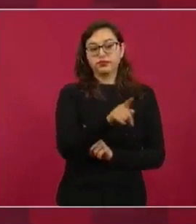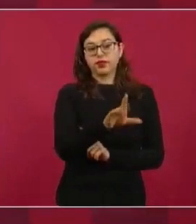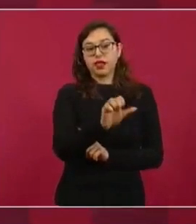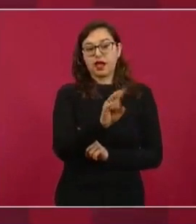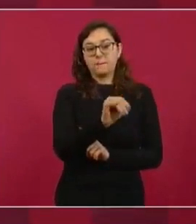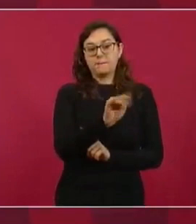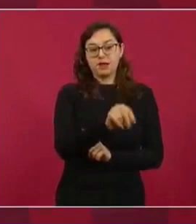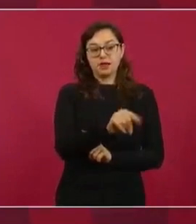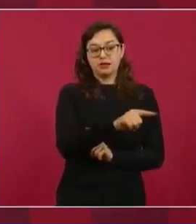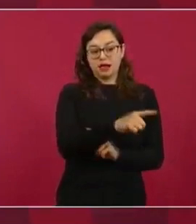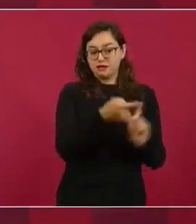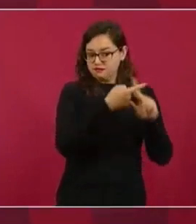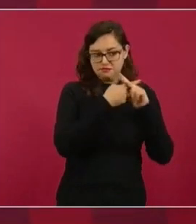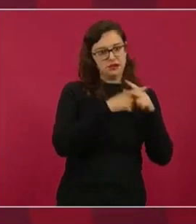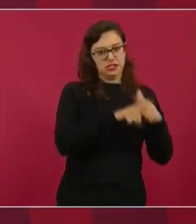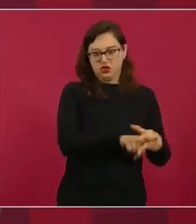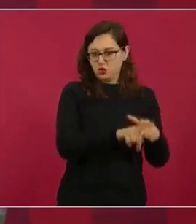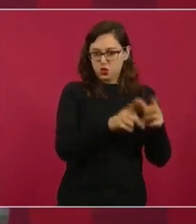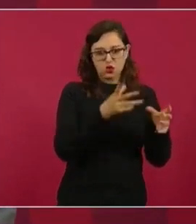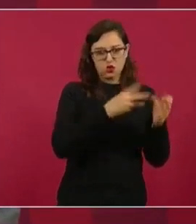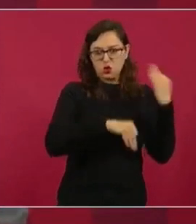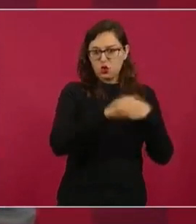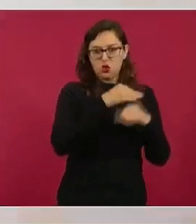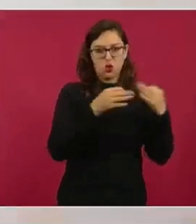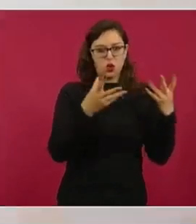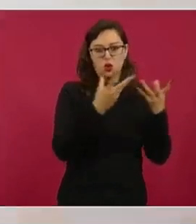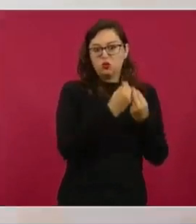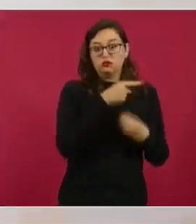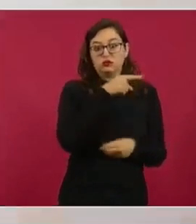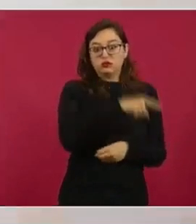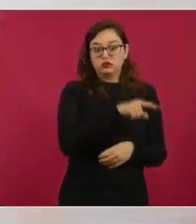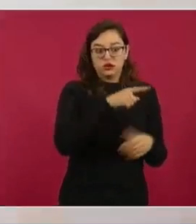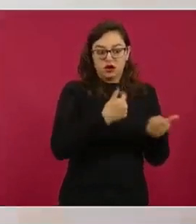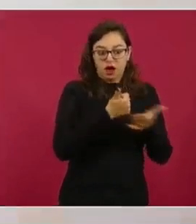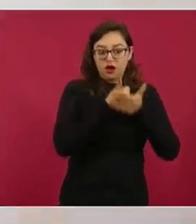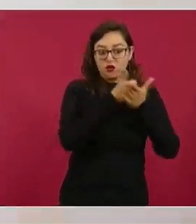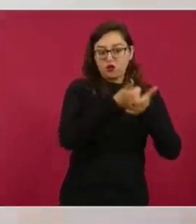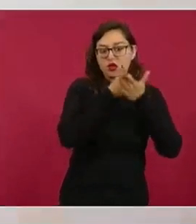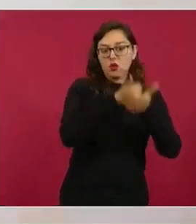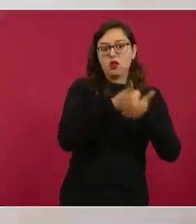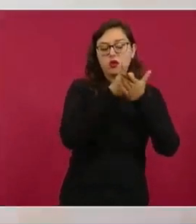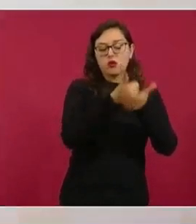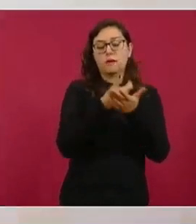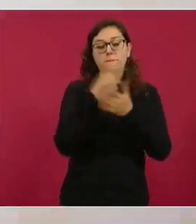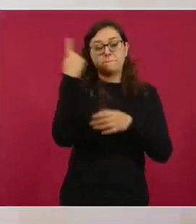Entonces, al año, a los dos años, tenía muchísima popularidad.